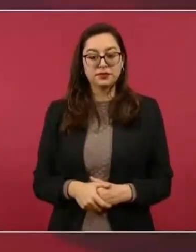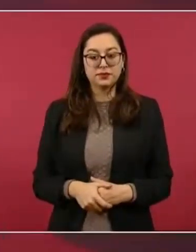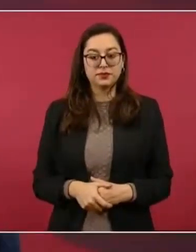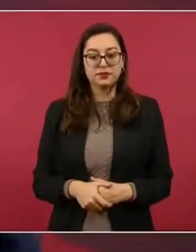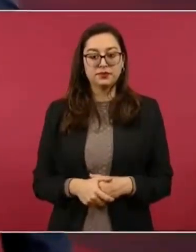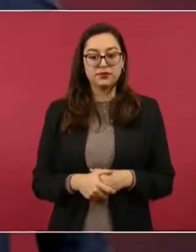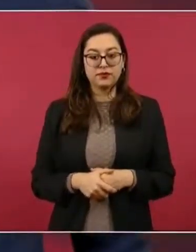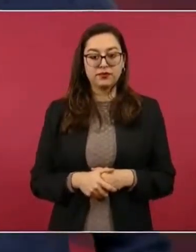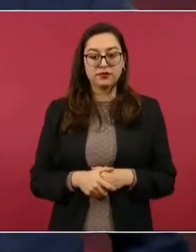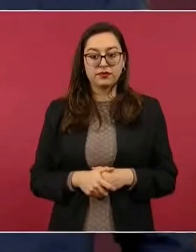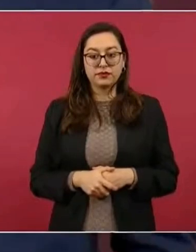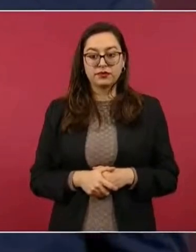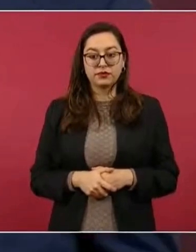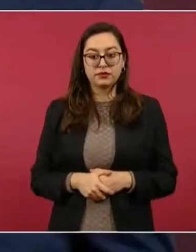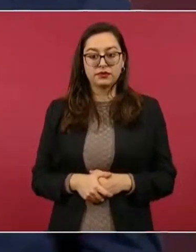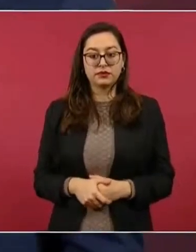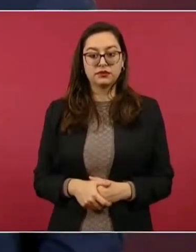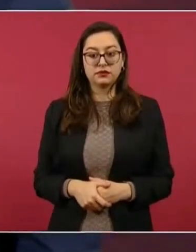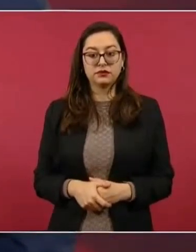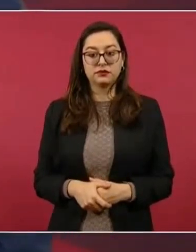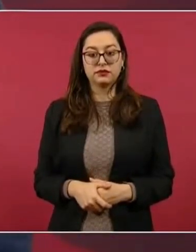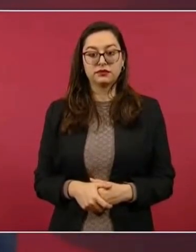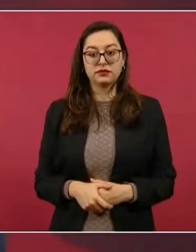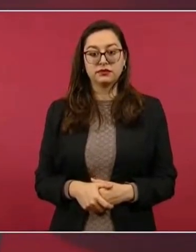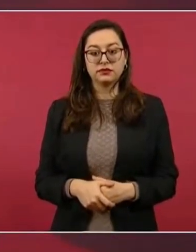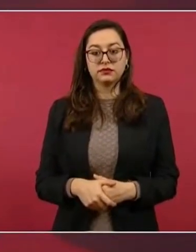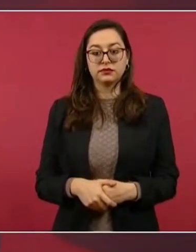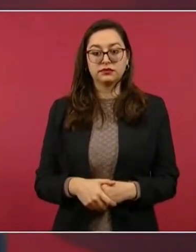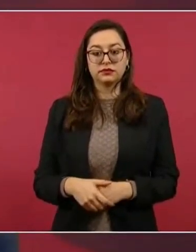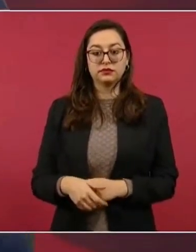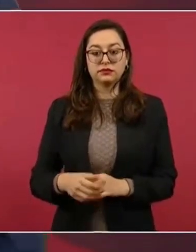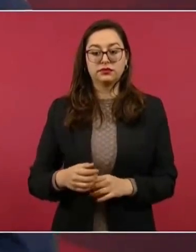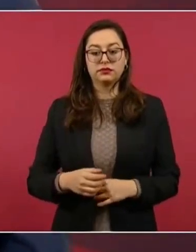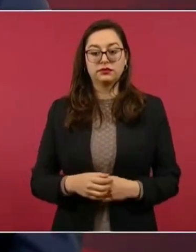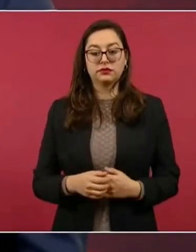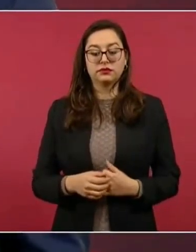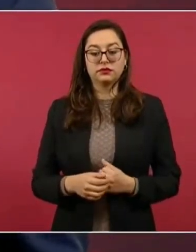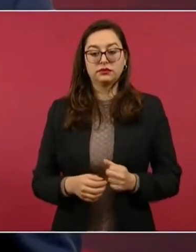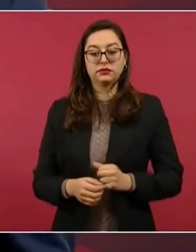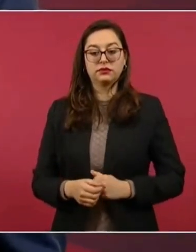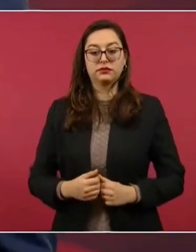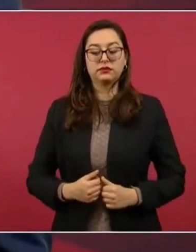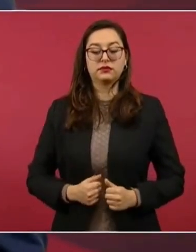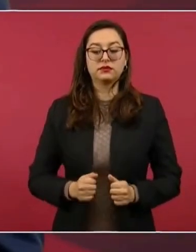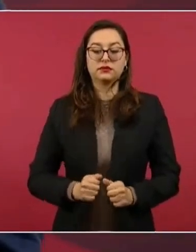de manera un poco más